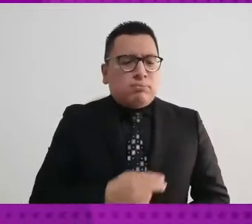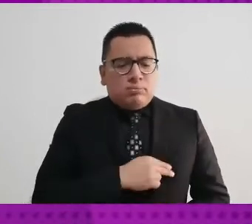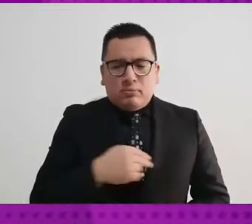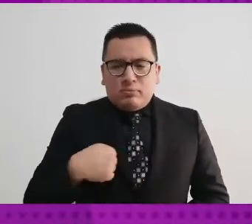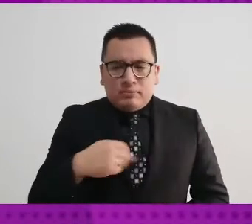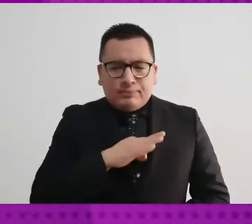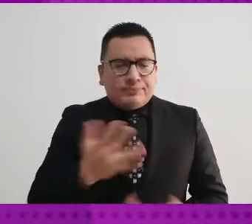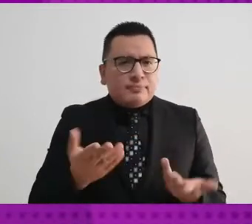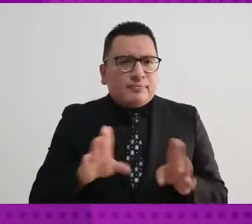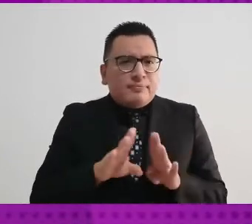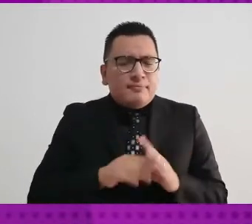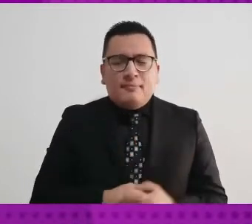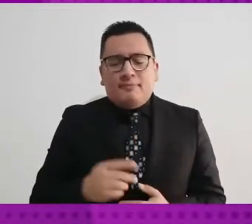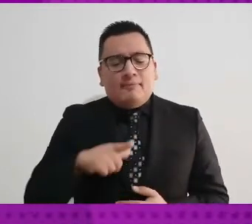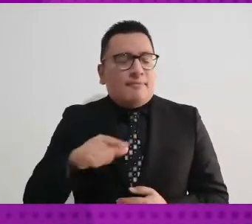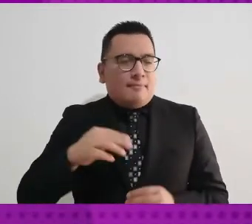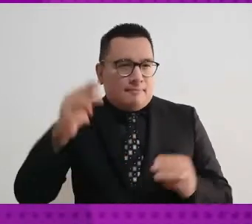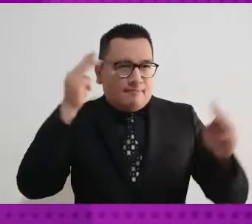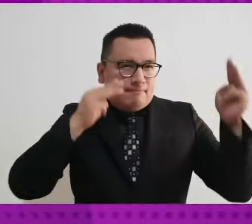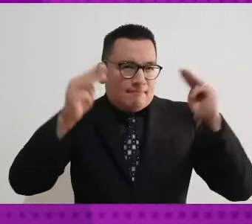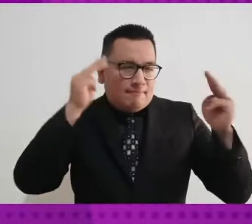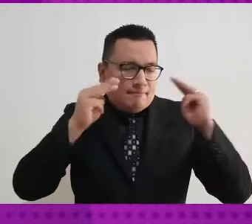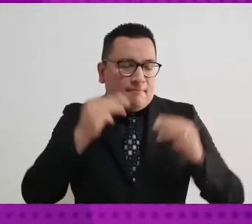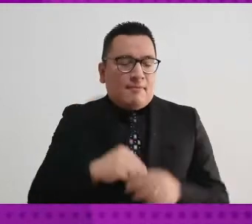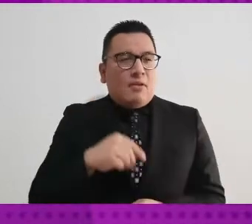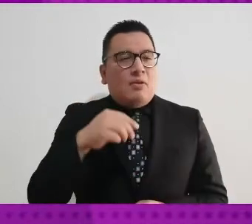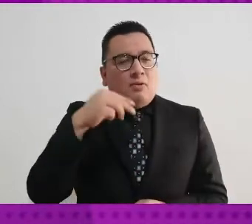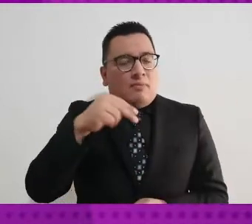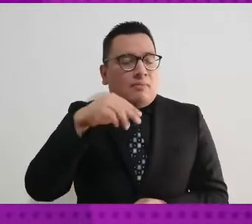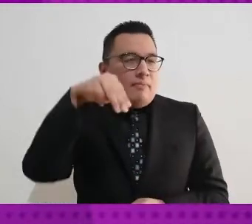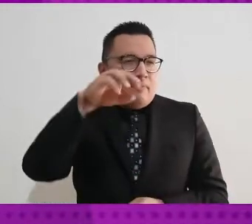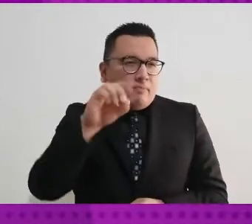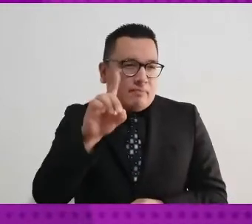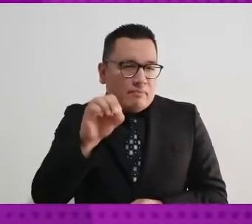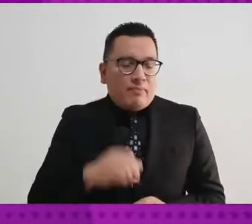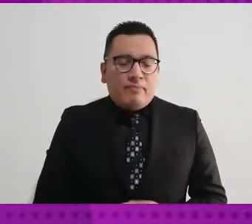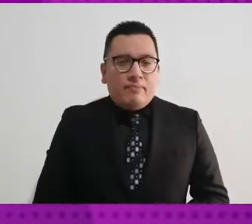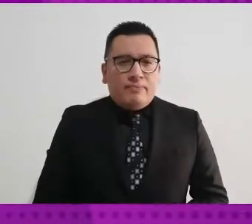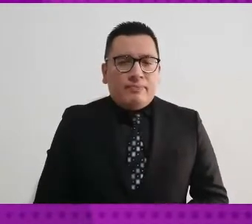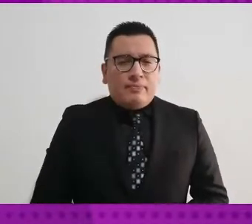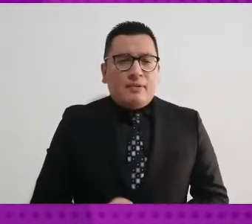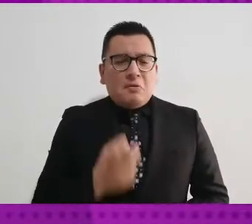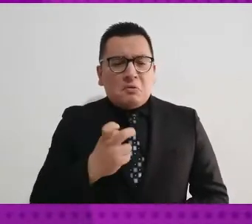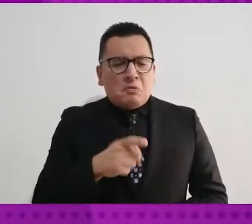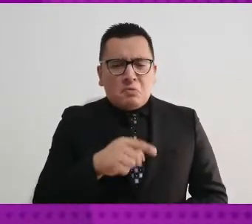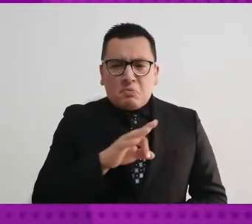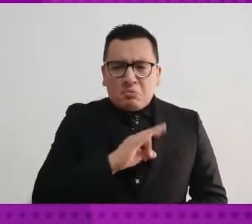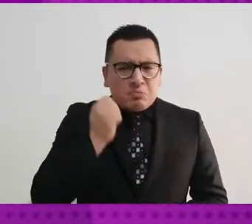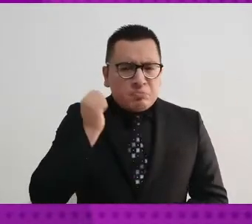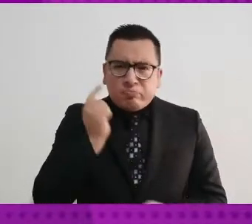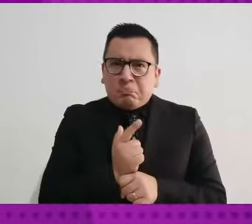con ayuda de la curaduría del Museo del Objeto, el MODO, ¿no? Y que van a encontrar